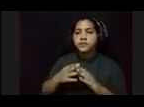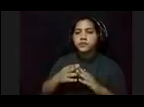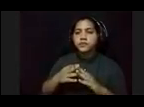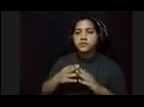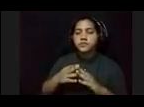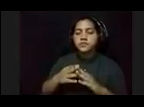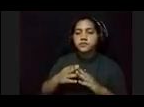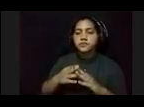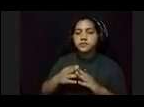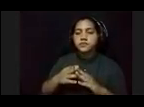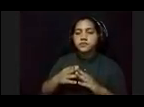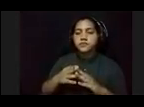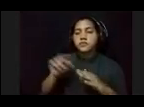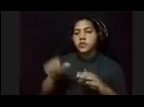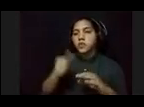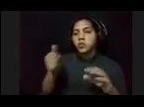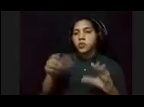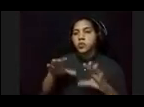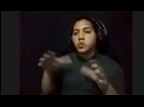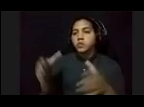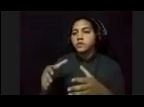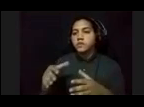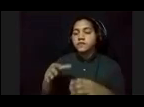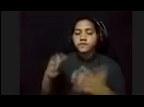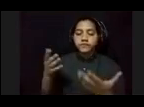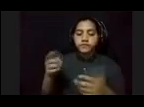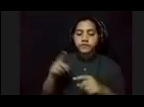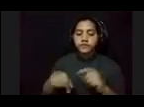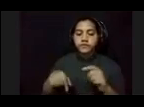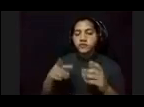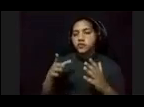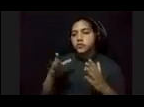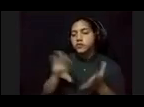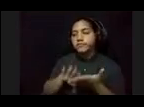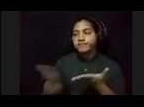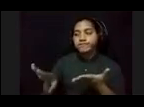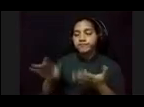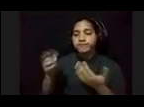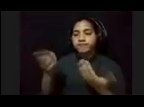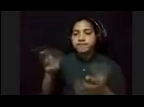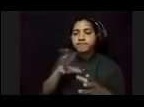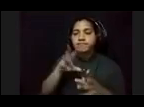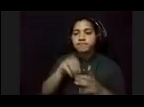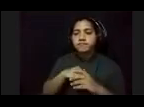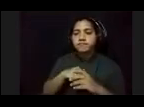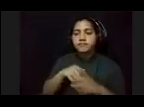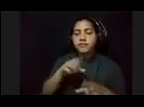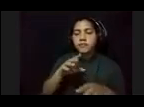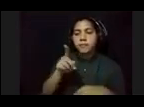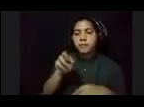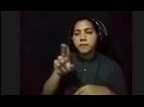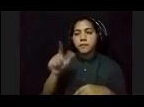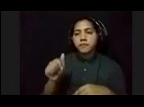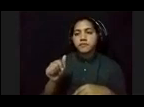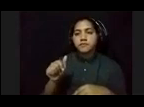Hay otra población que no puedo dejar pasar por alto y que formó parte de La Perla, que fueron